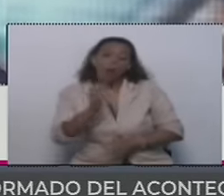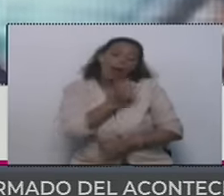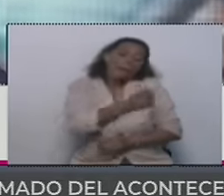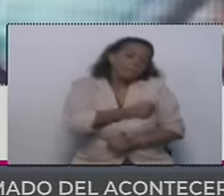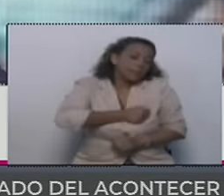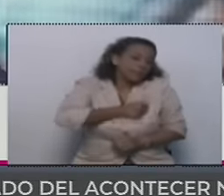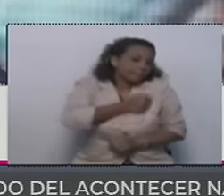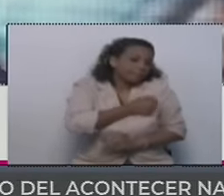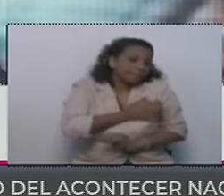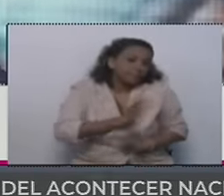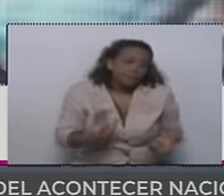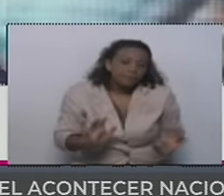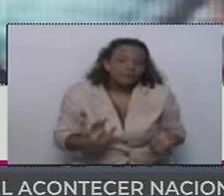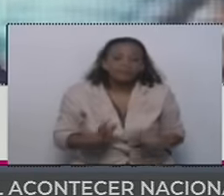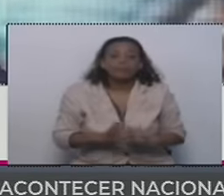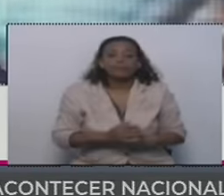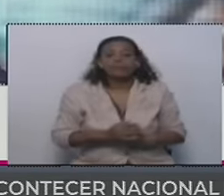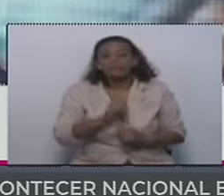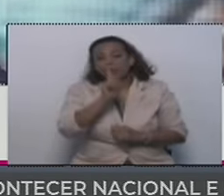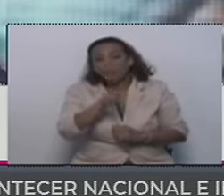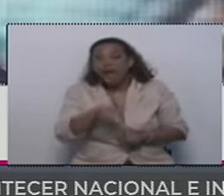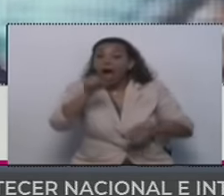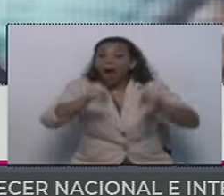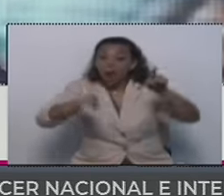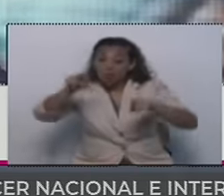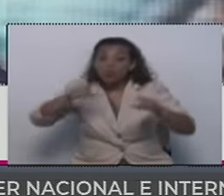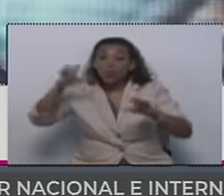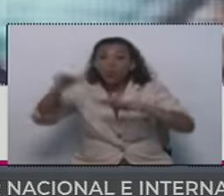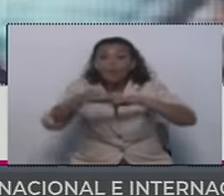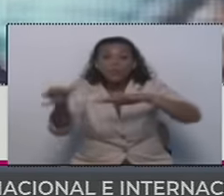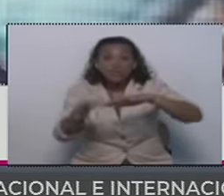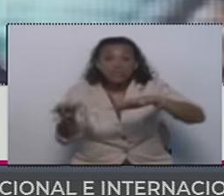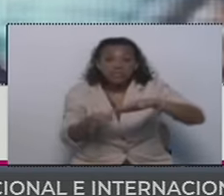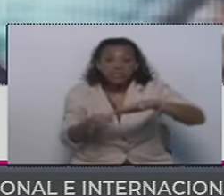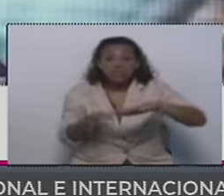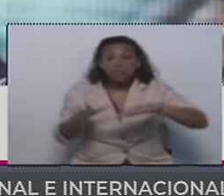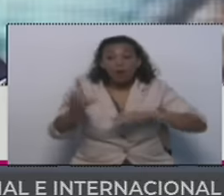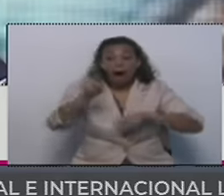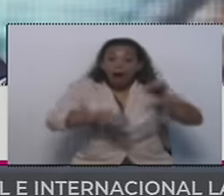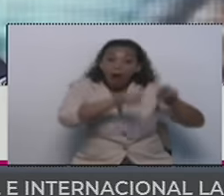lamentablemente. Y en algunos municipios